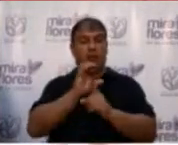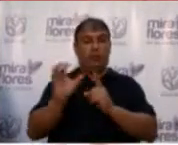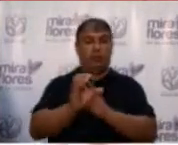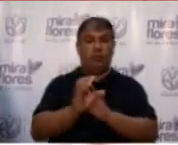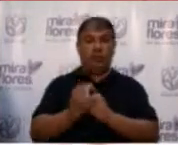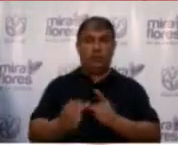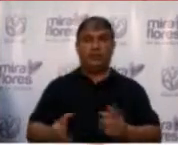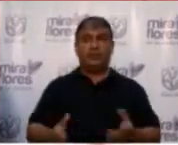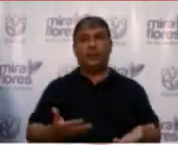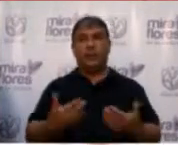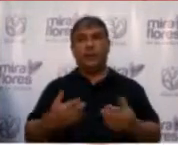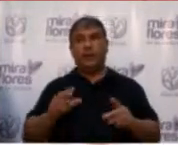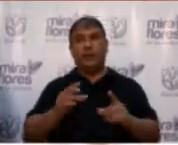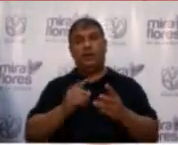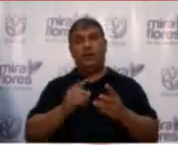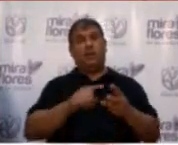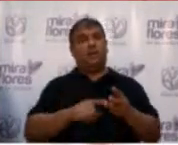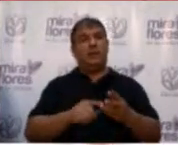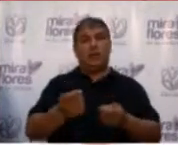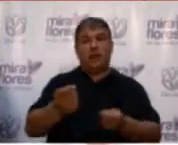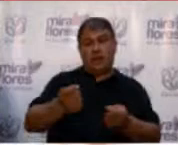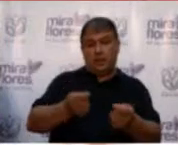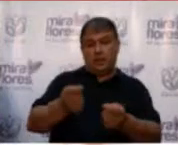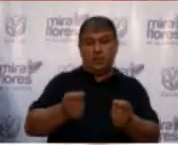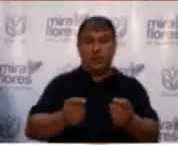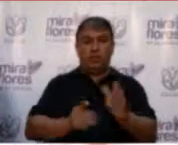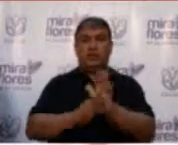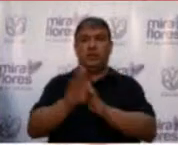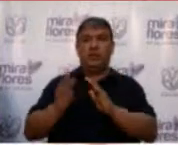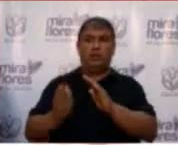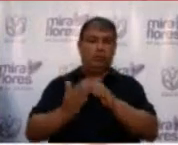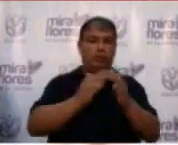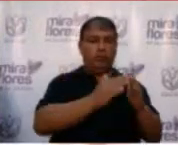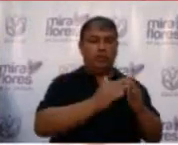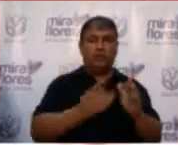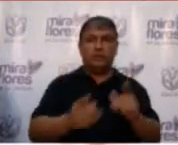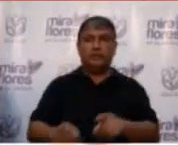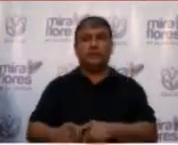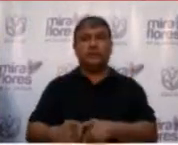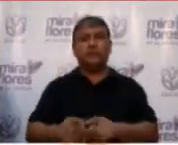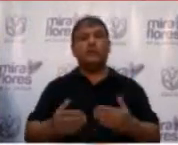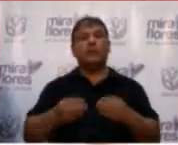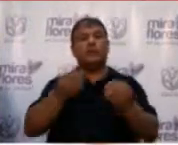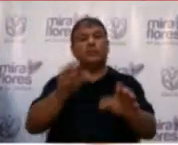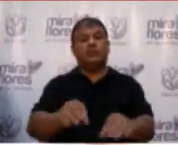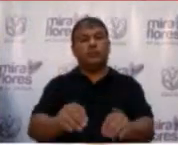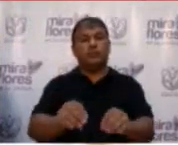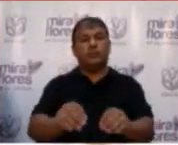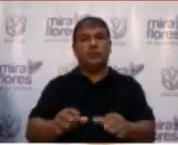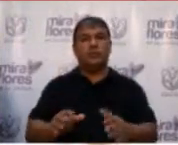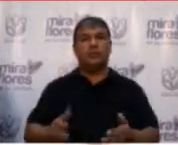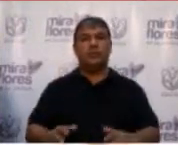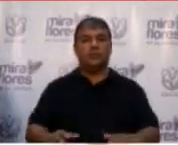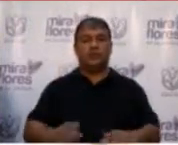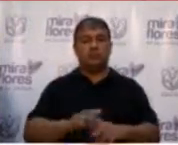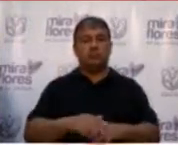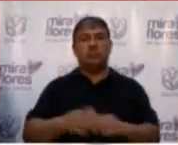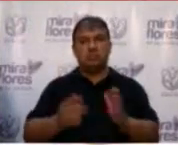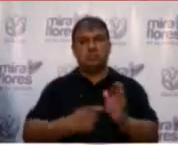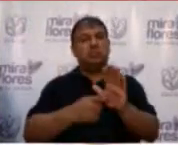cultura, en temas de gestión y desarrollo urbano, y hemos puesto sobre la